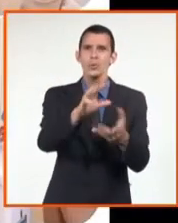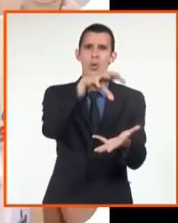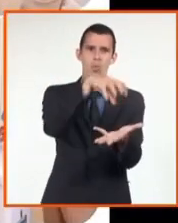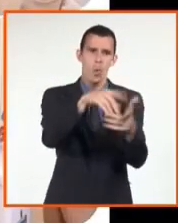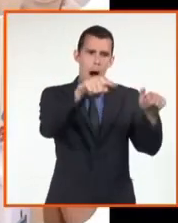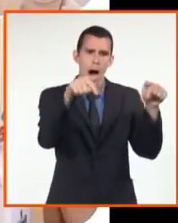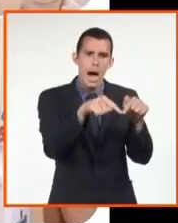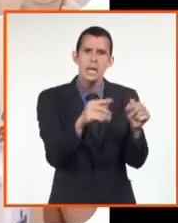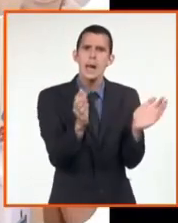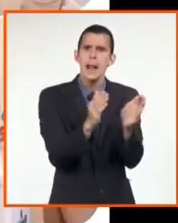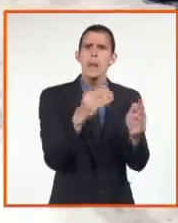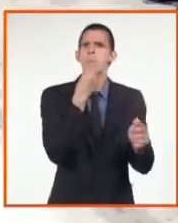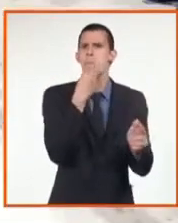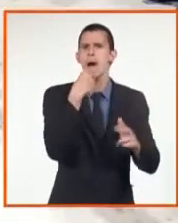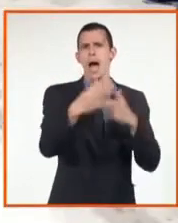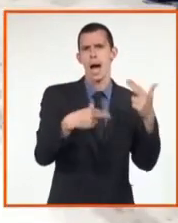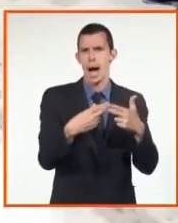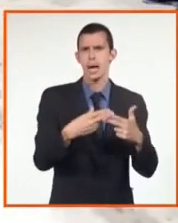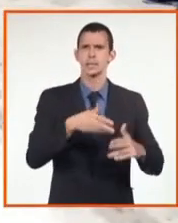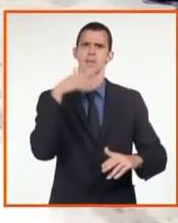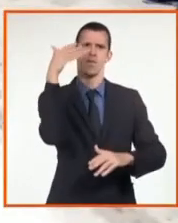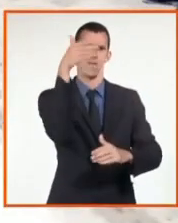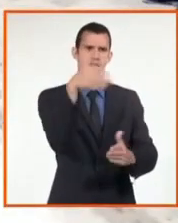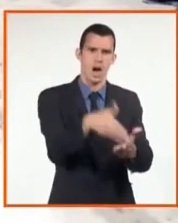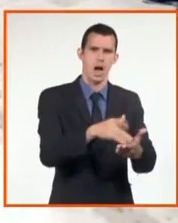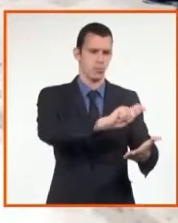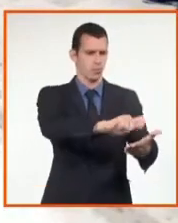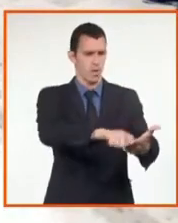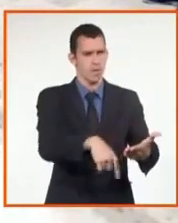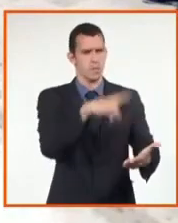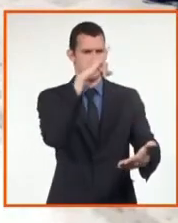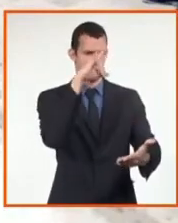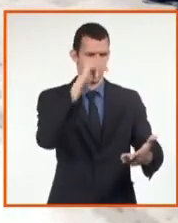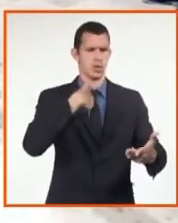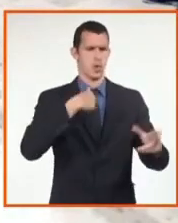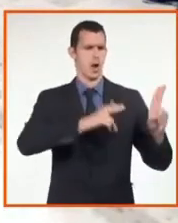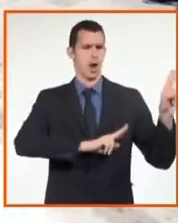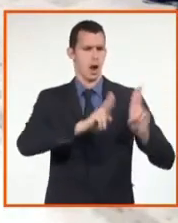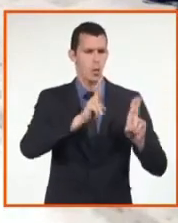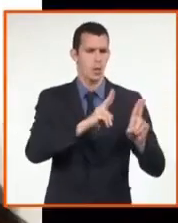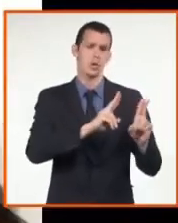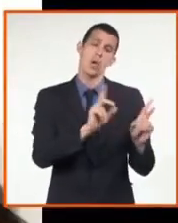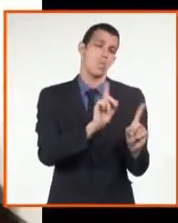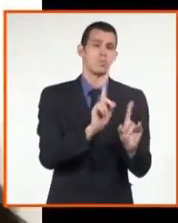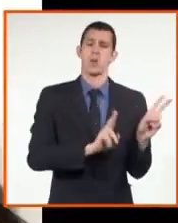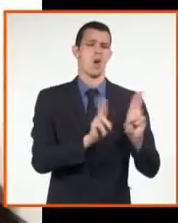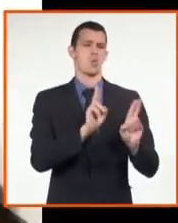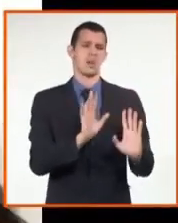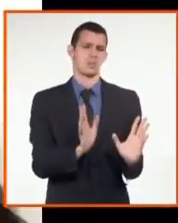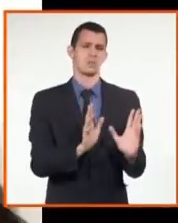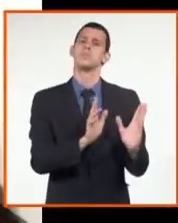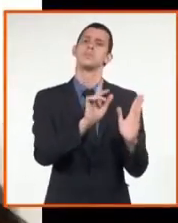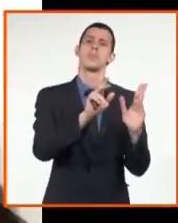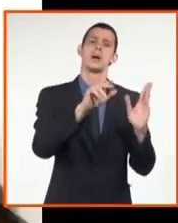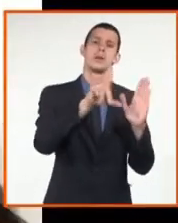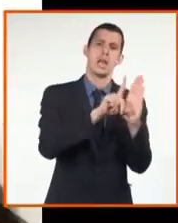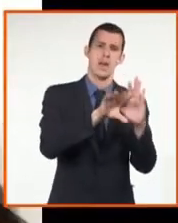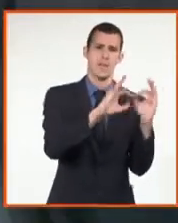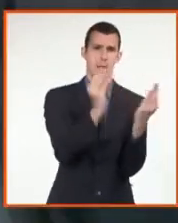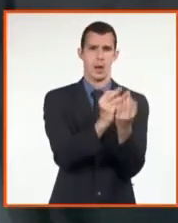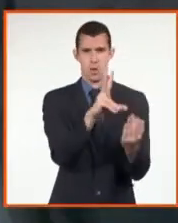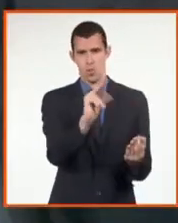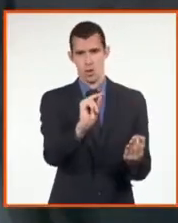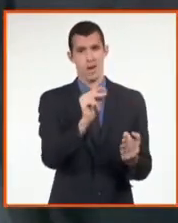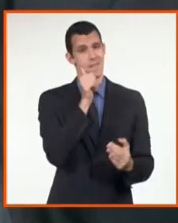podían ejercer ejercer ese ese derecho fue una una jornada intensa que tengo